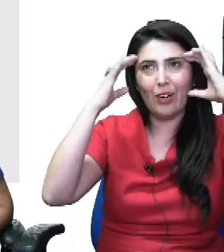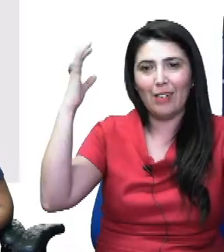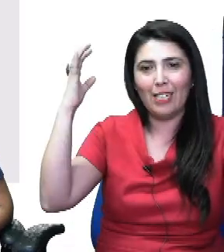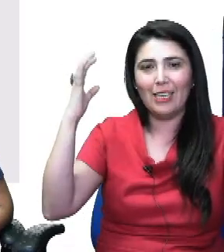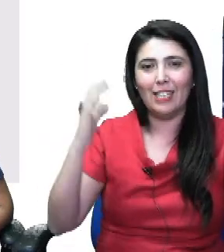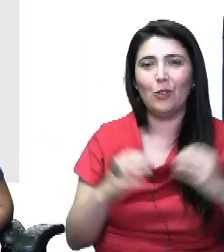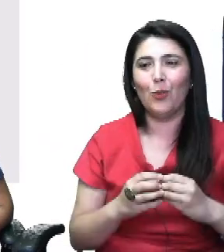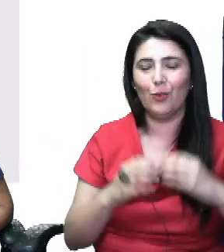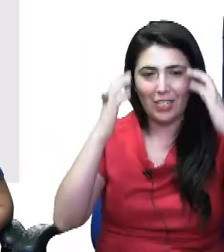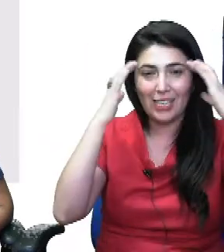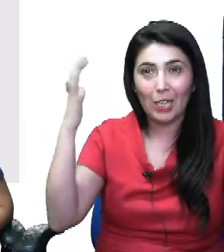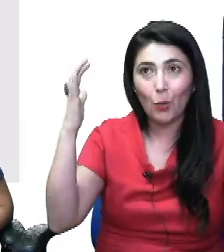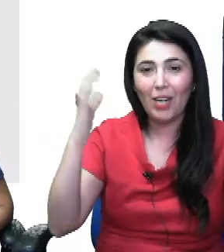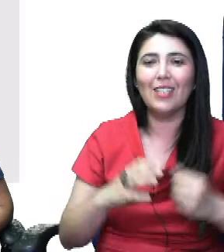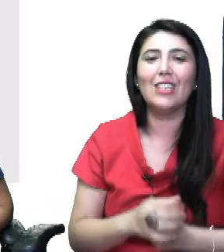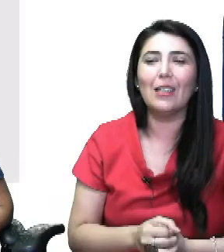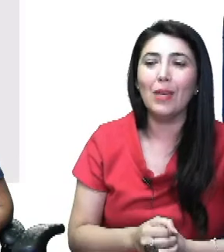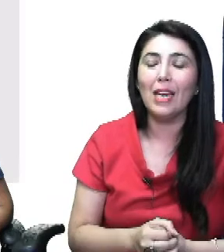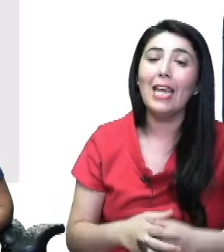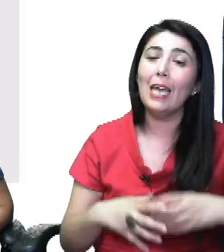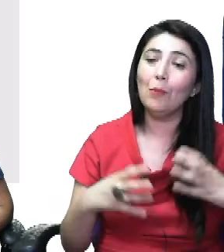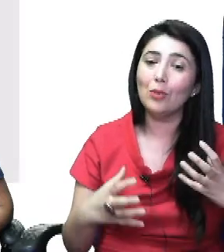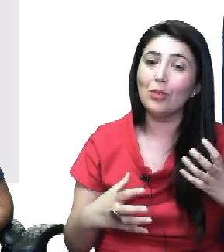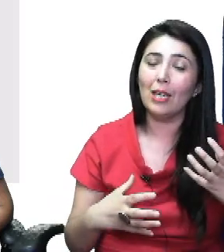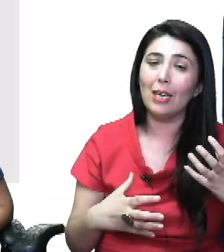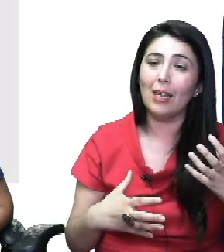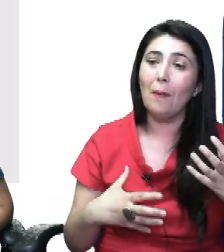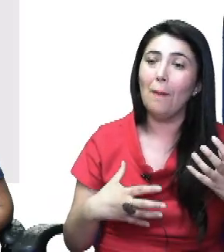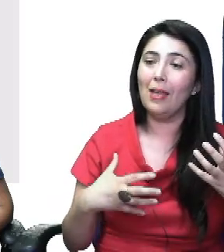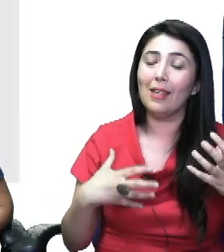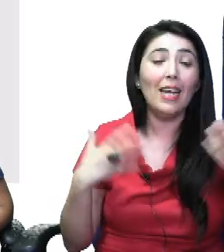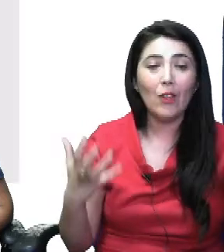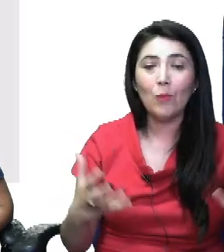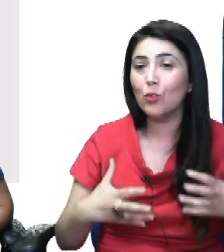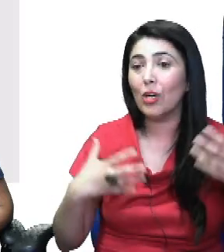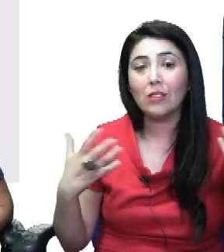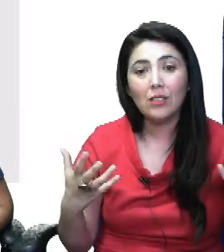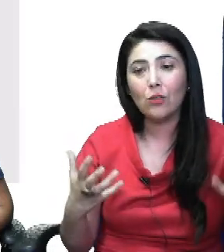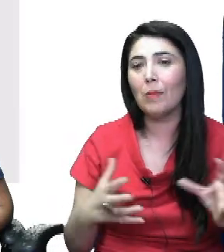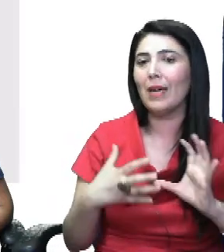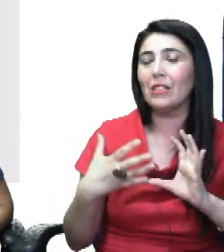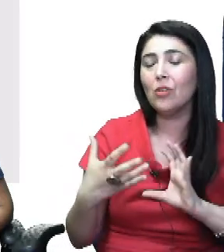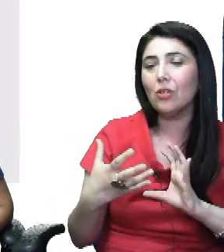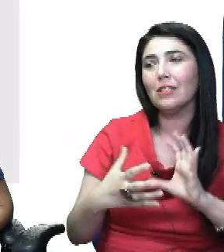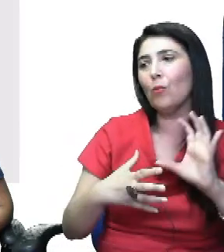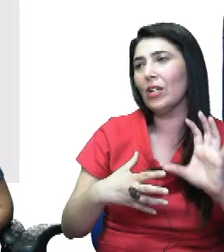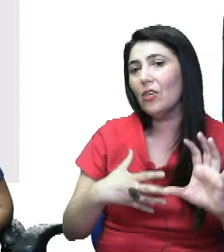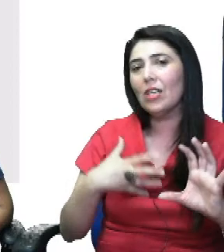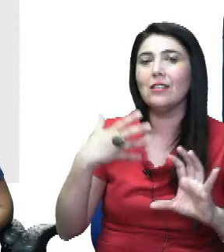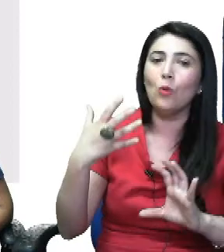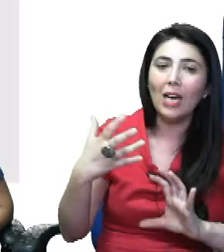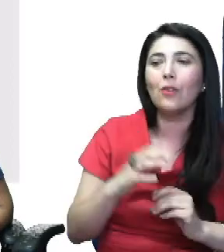tenemos claro a nivel como intelectual, sino que también hemos entrenado, hemos hecho ejercicios de preparación, de simulaciones,